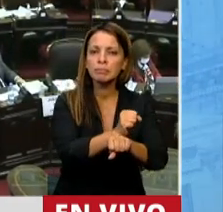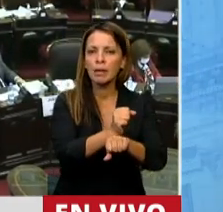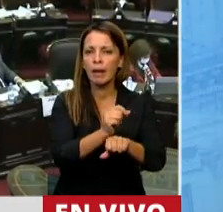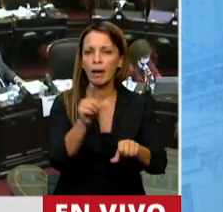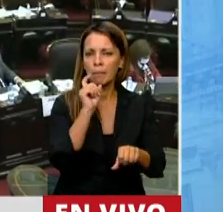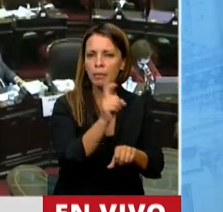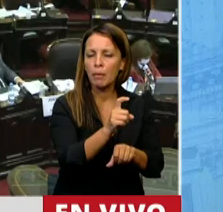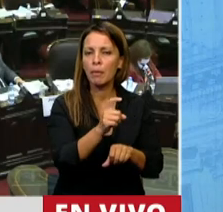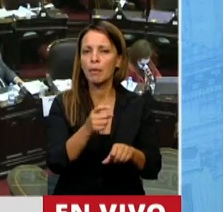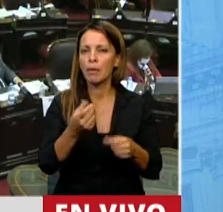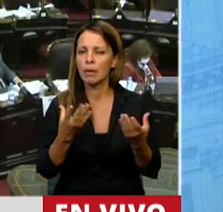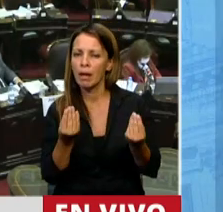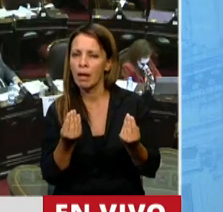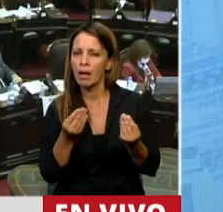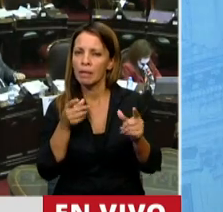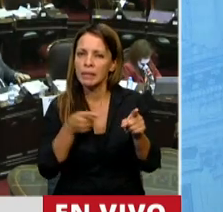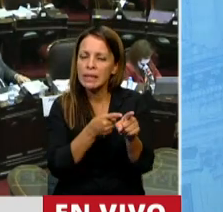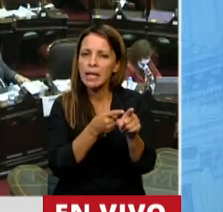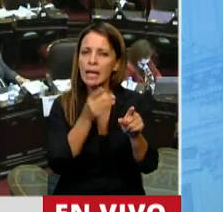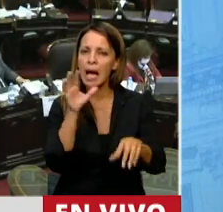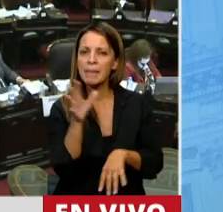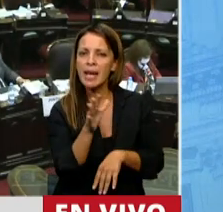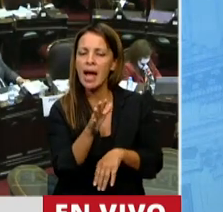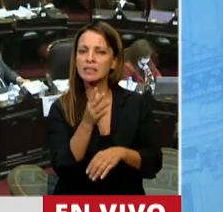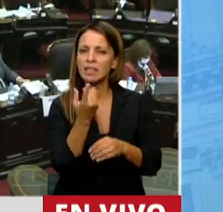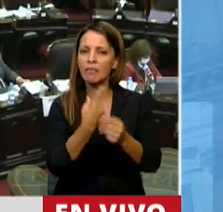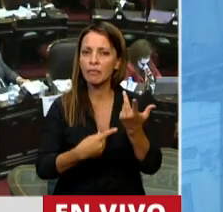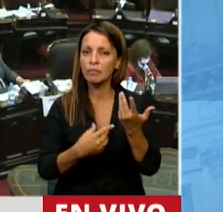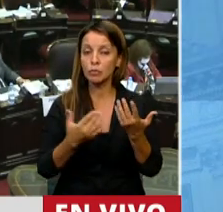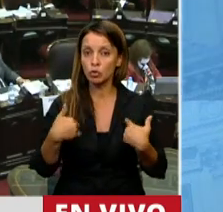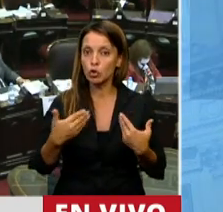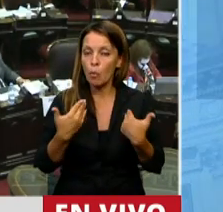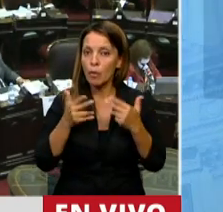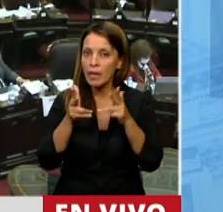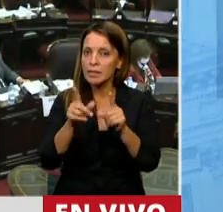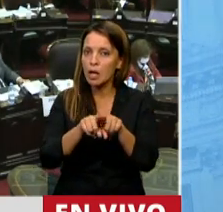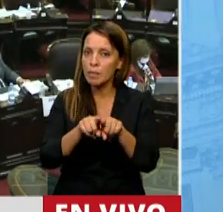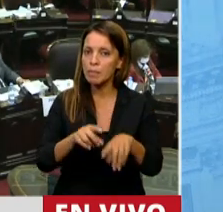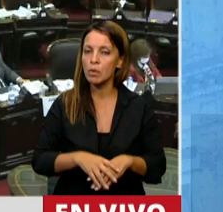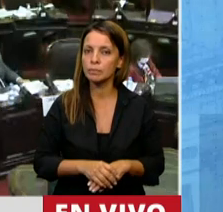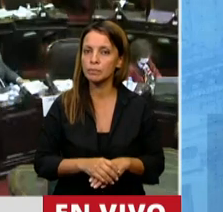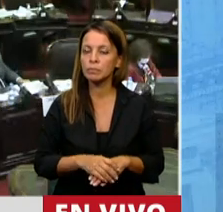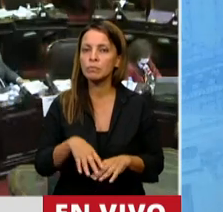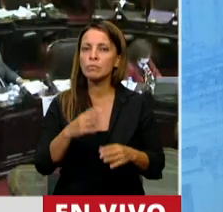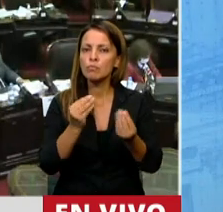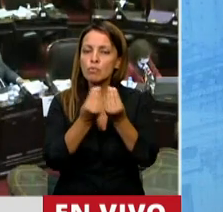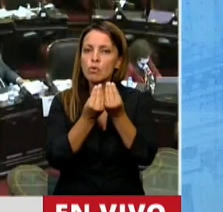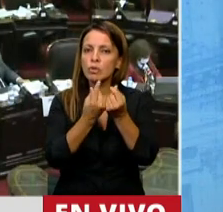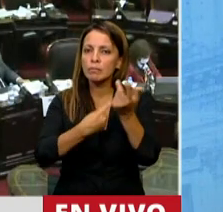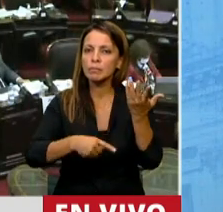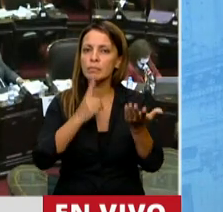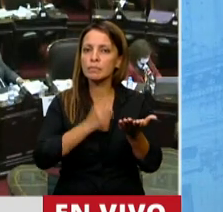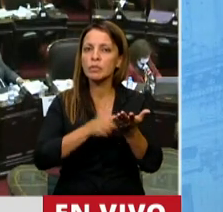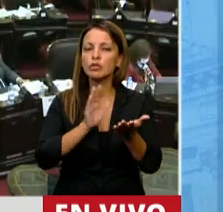del terror, de discriminación. Yo podría haber calificado de la misma forma muchas de las medidas tomadas por el